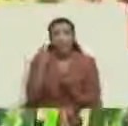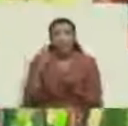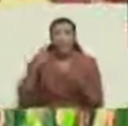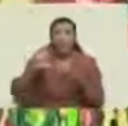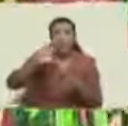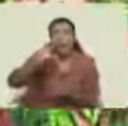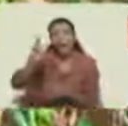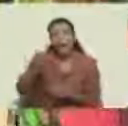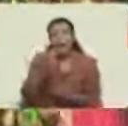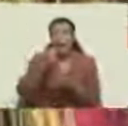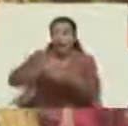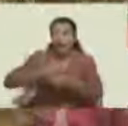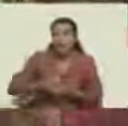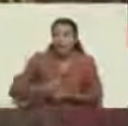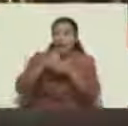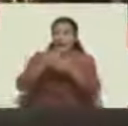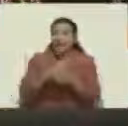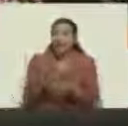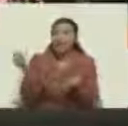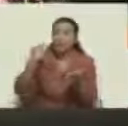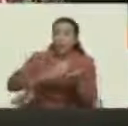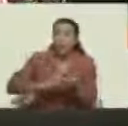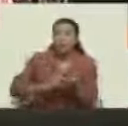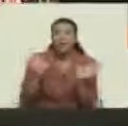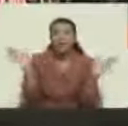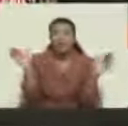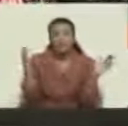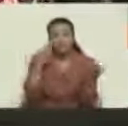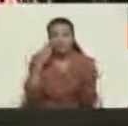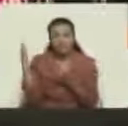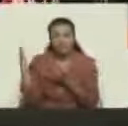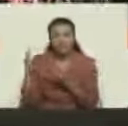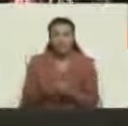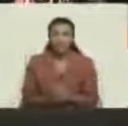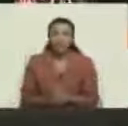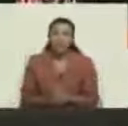gaitas de la tambora y Revolución de Ángeles.